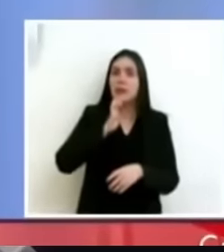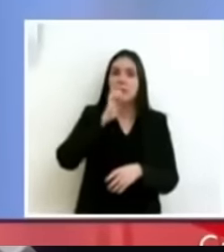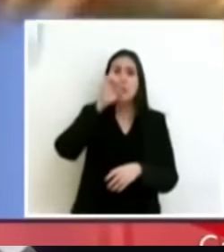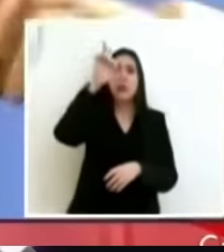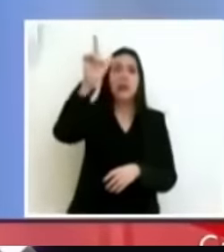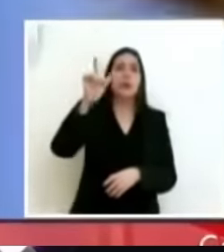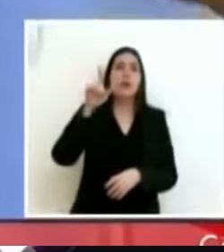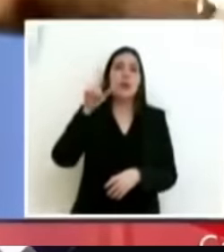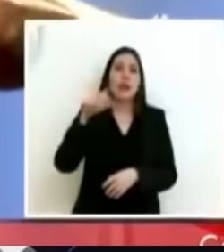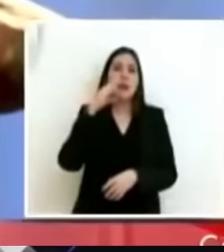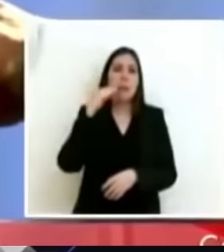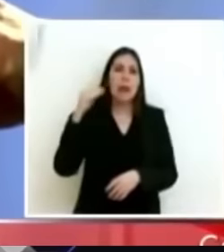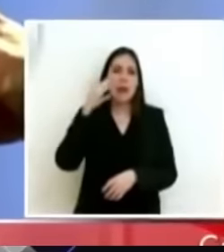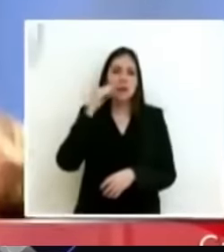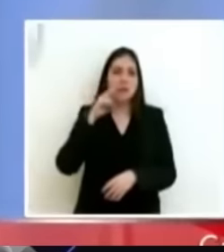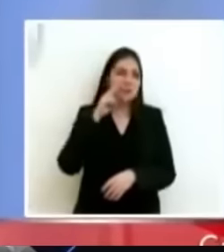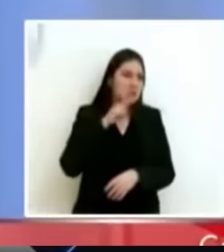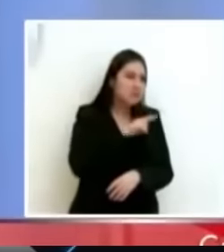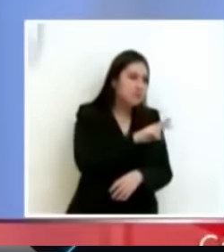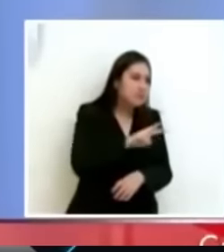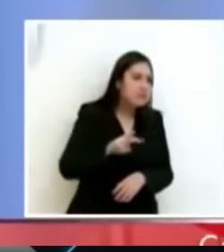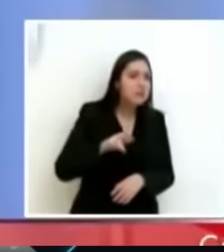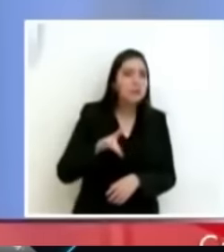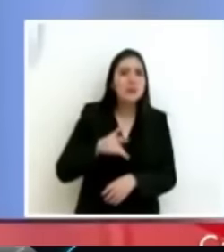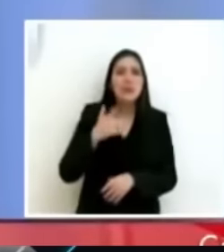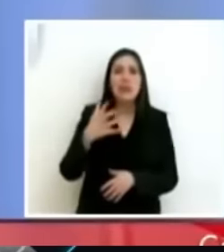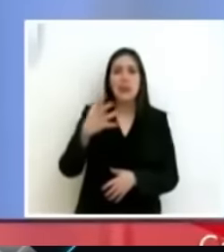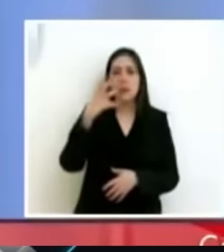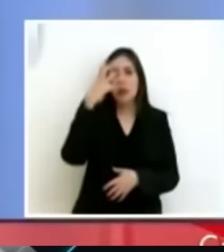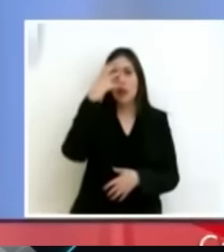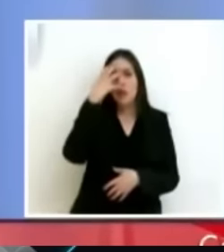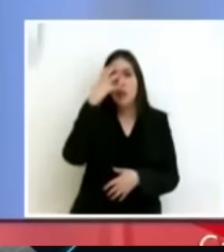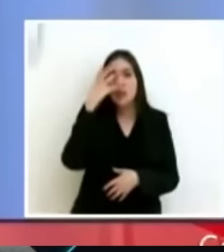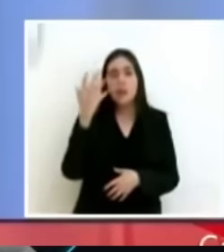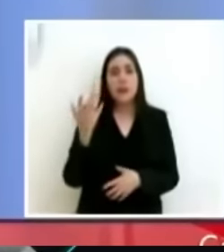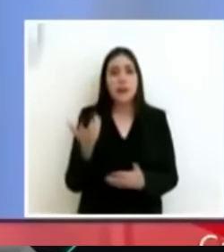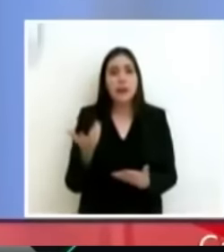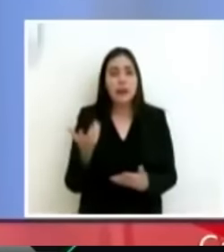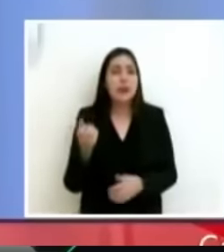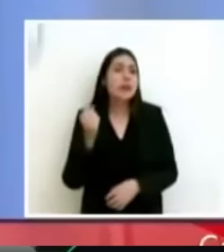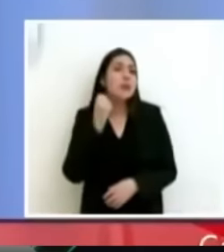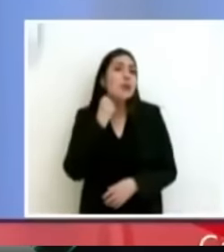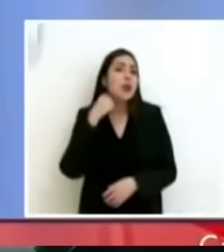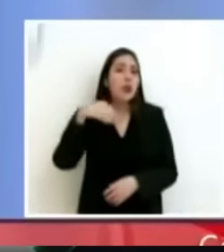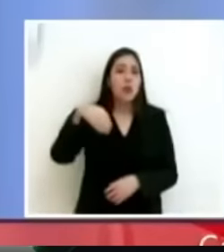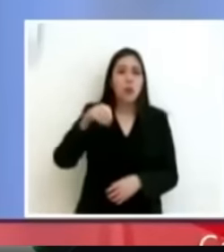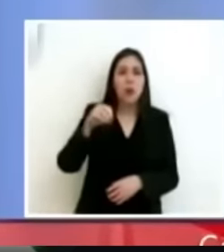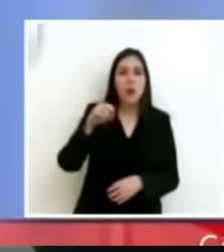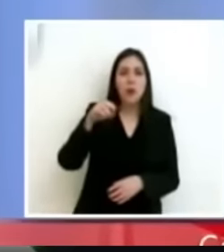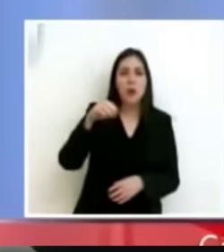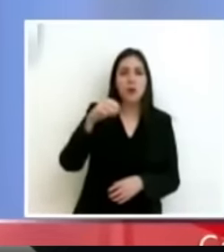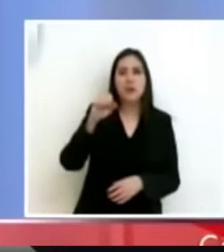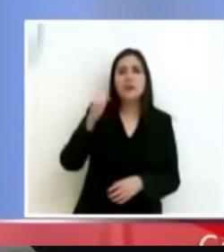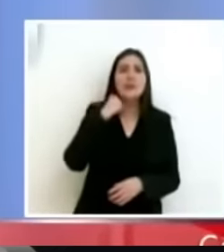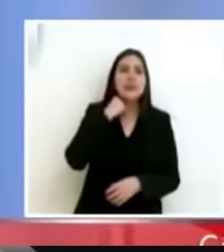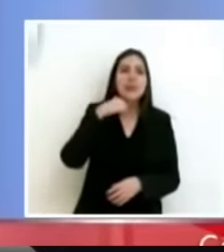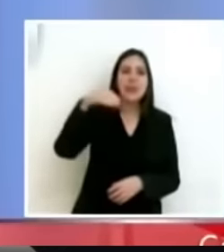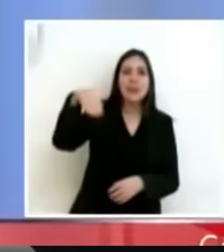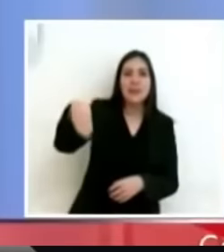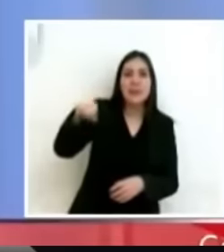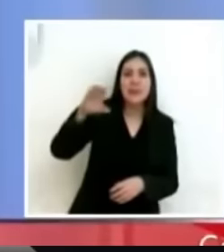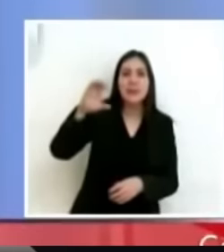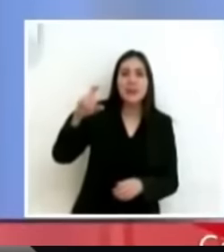sea vergüenza de ustedes. ¿Dónde está el senador de Morena de Movimiento